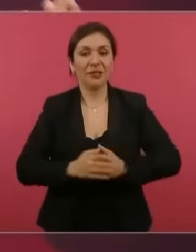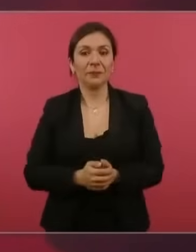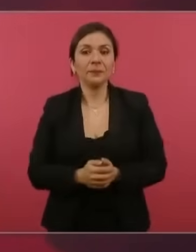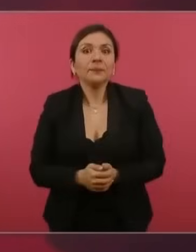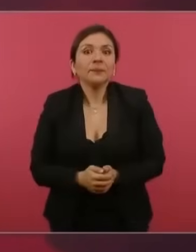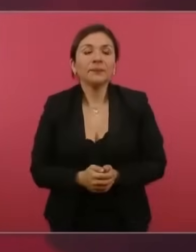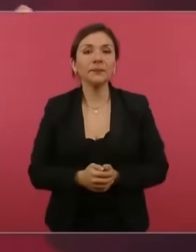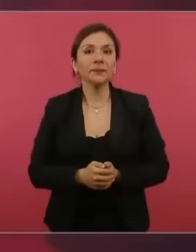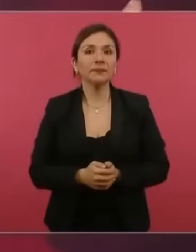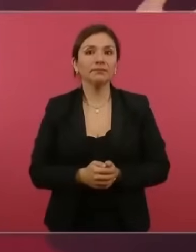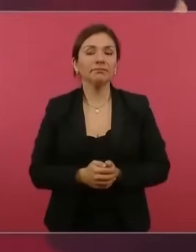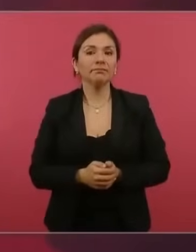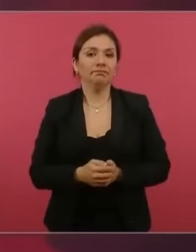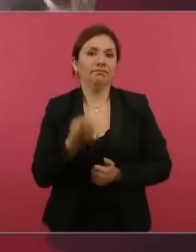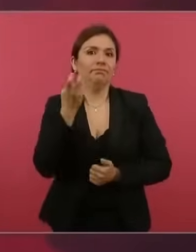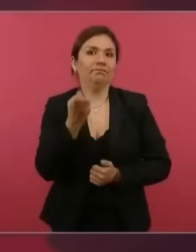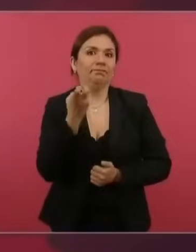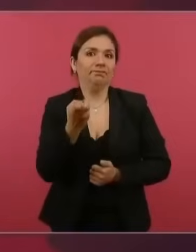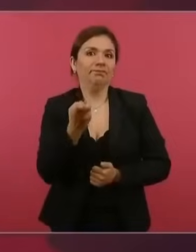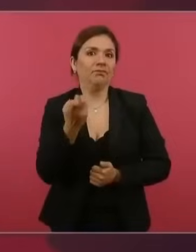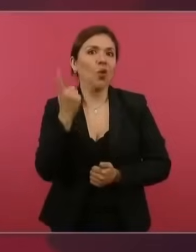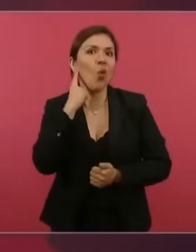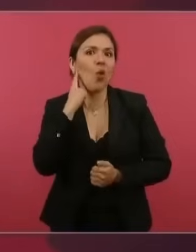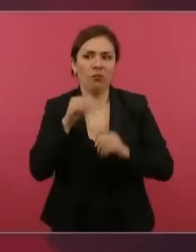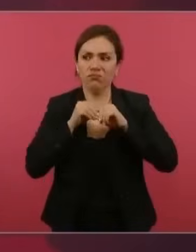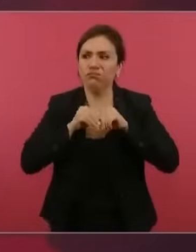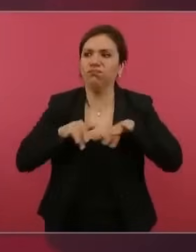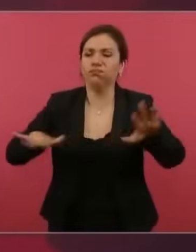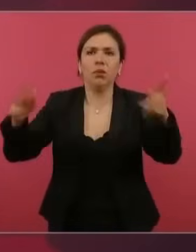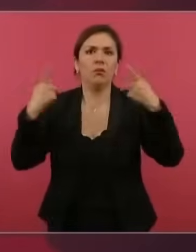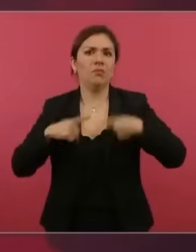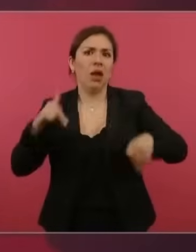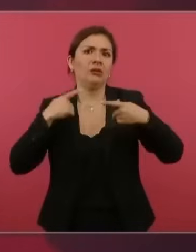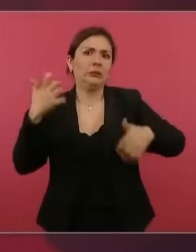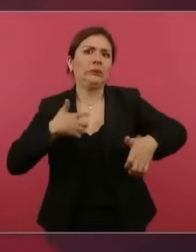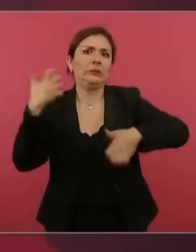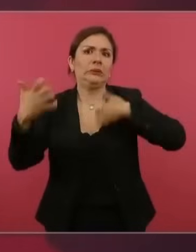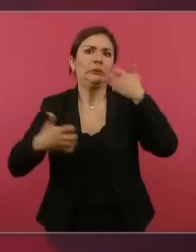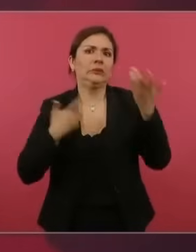pues ese dominio público que se inició toda una campaña